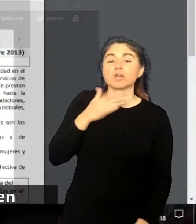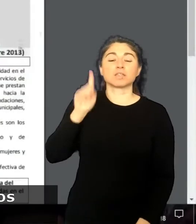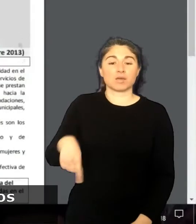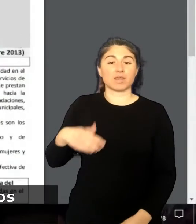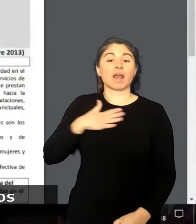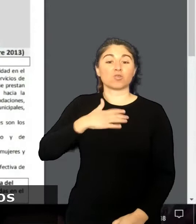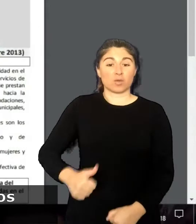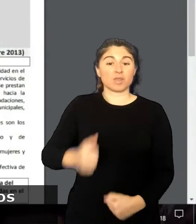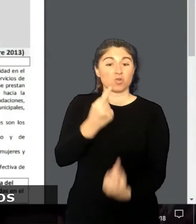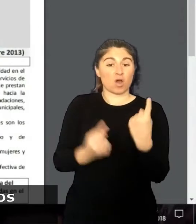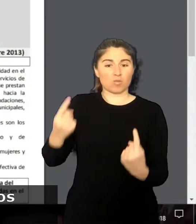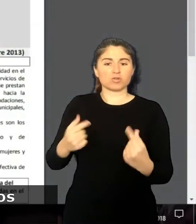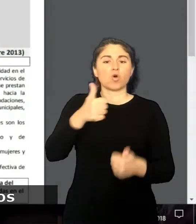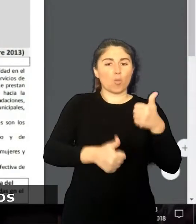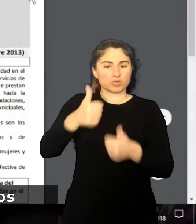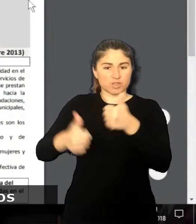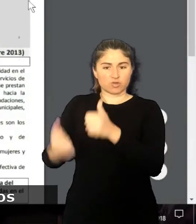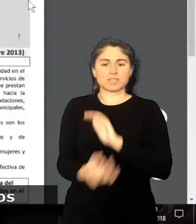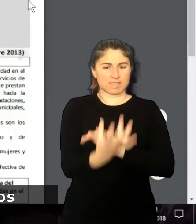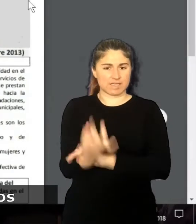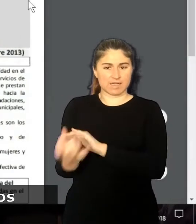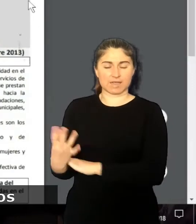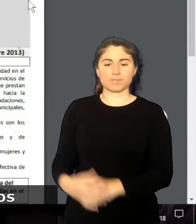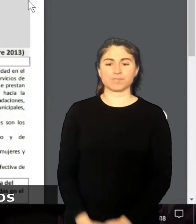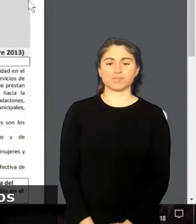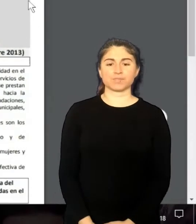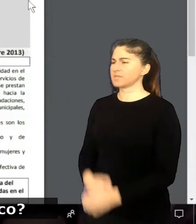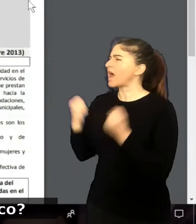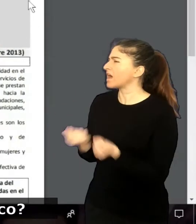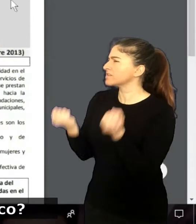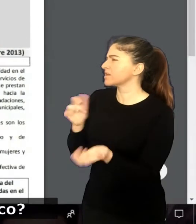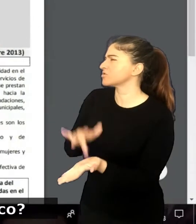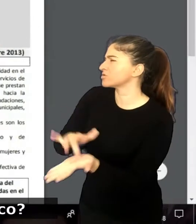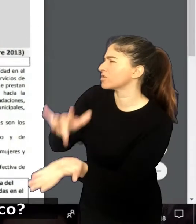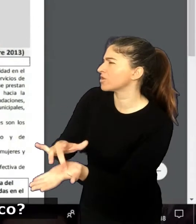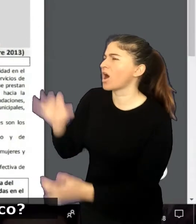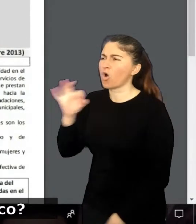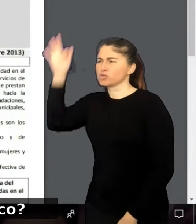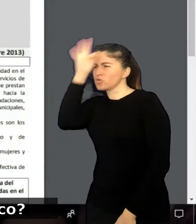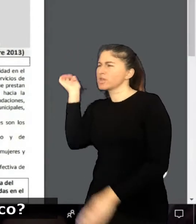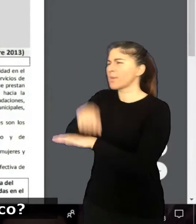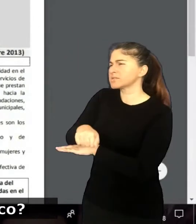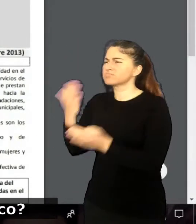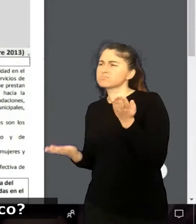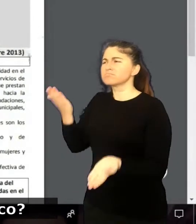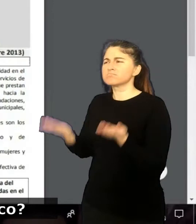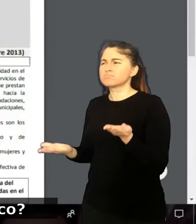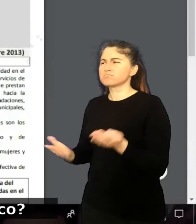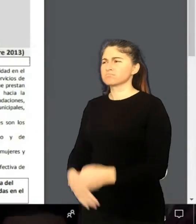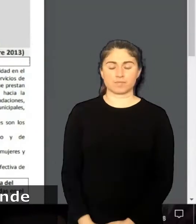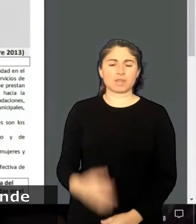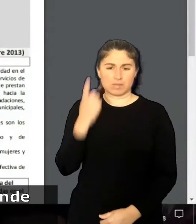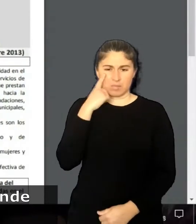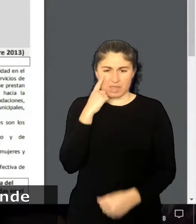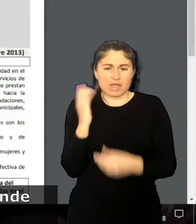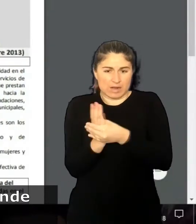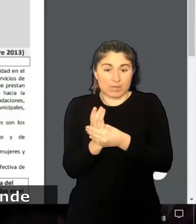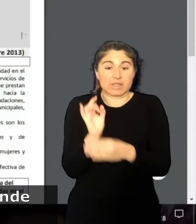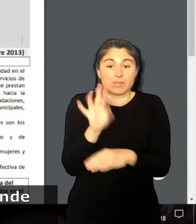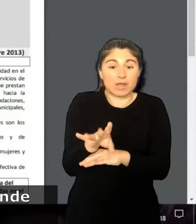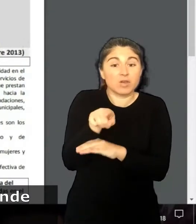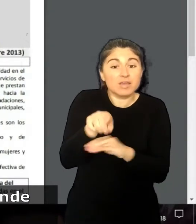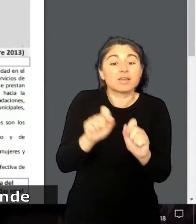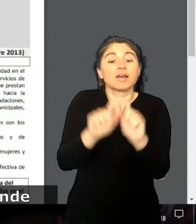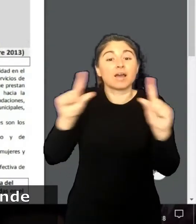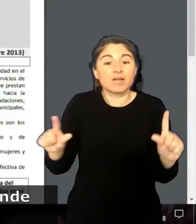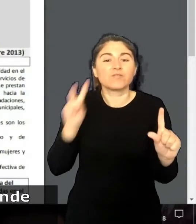en coles incluso han salido posiciones en algunos ayuntamientos ¿y hacéis actividades o es más bien teórico? pues mira, te voy